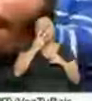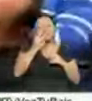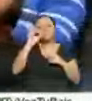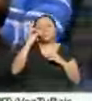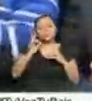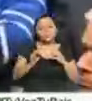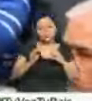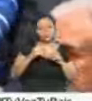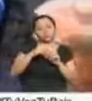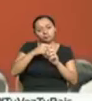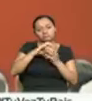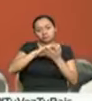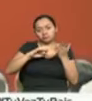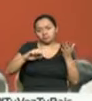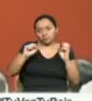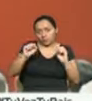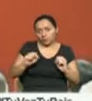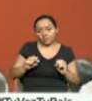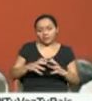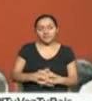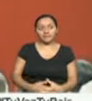de este año.